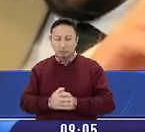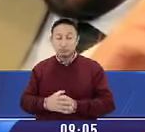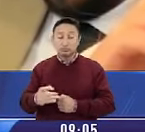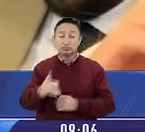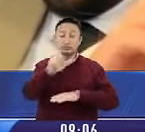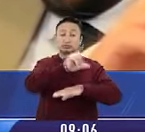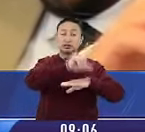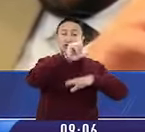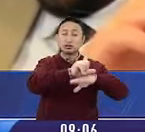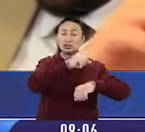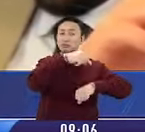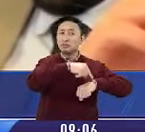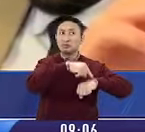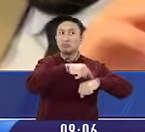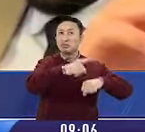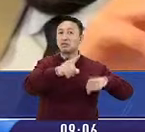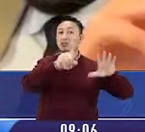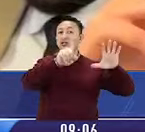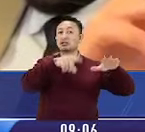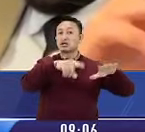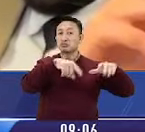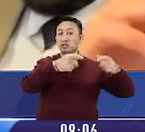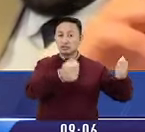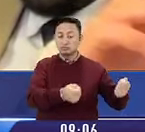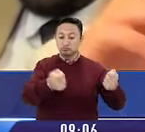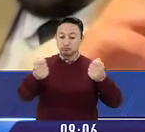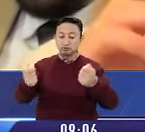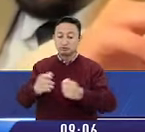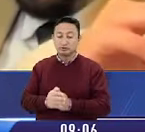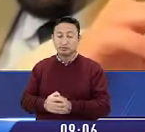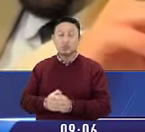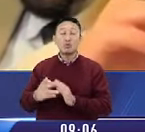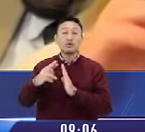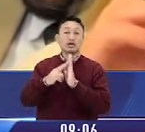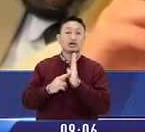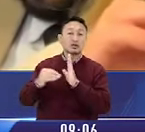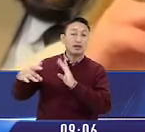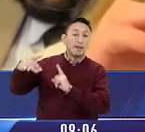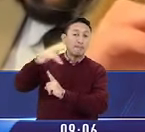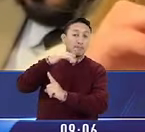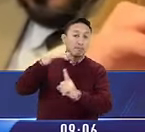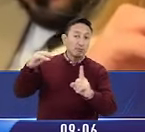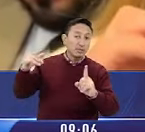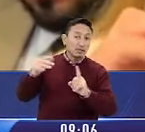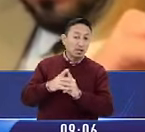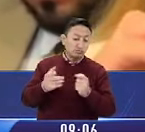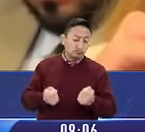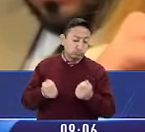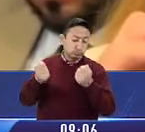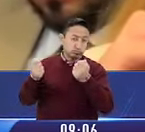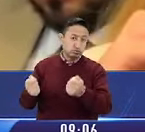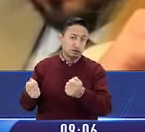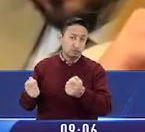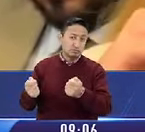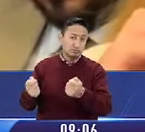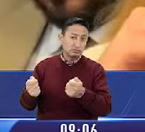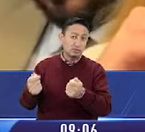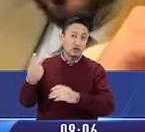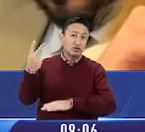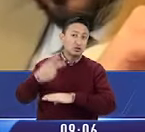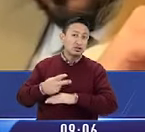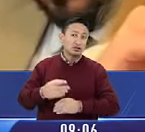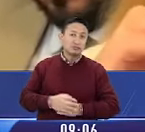se demora mínimo 6 meses en ser emitida y un registro ambiental puede ser emitido en